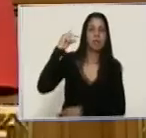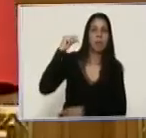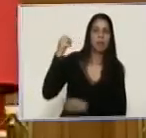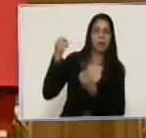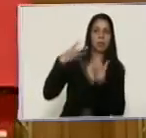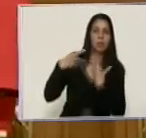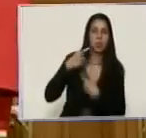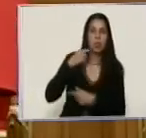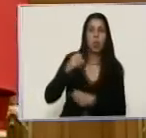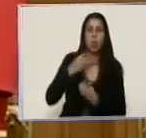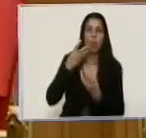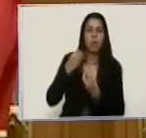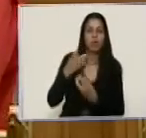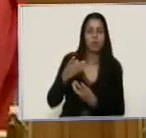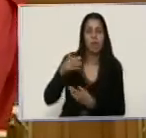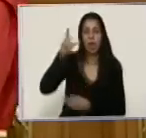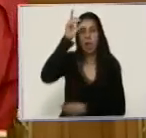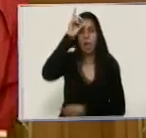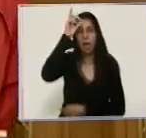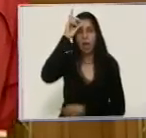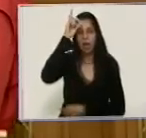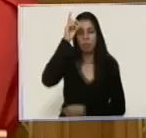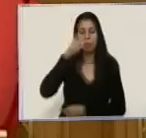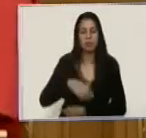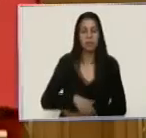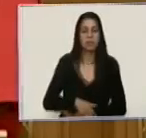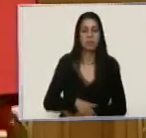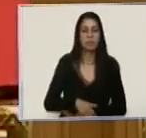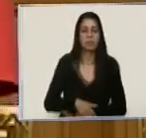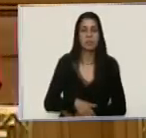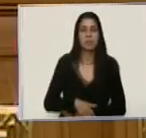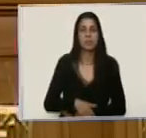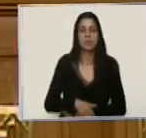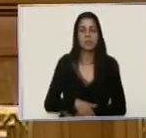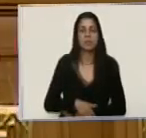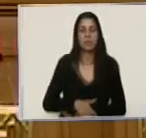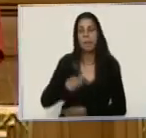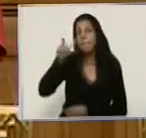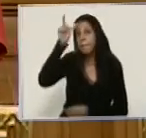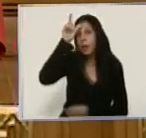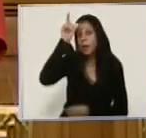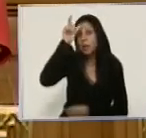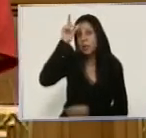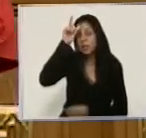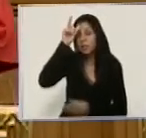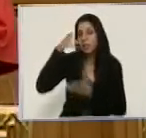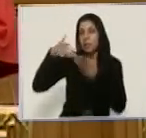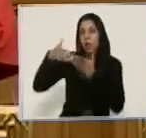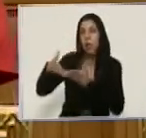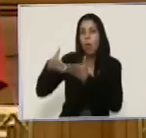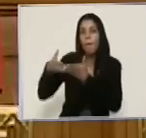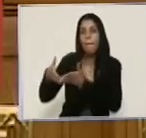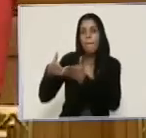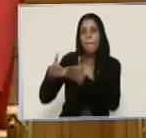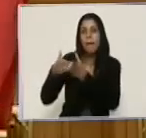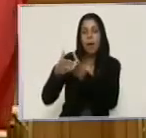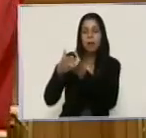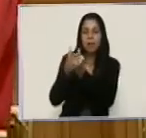alemanes mandaron, qué bueno recordar esto, ¿no? Los alemanes mandaron un bote del acorazado y